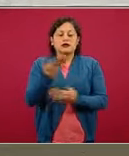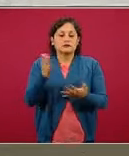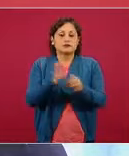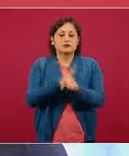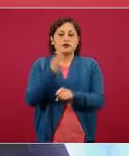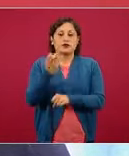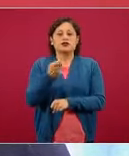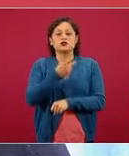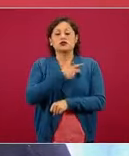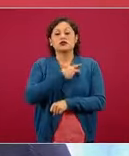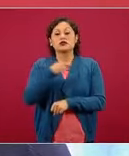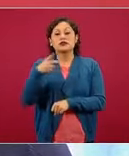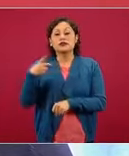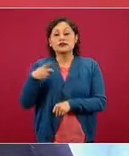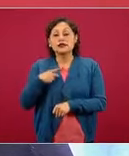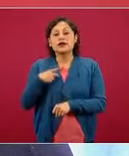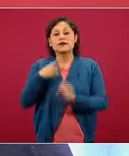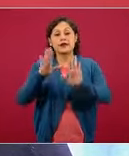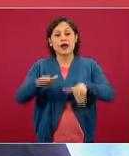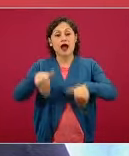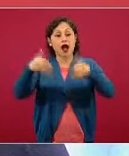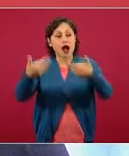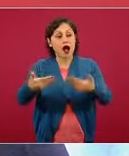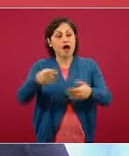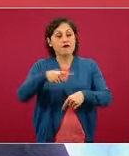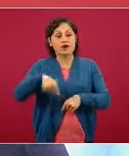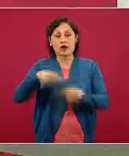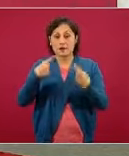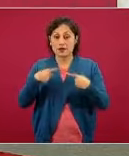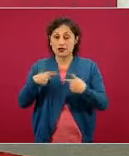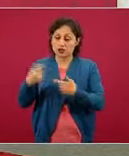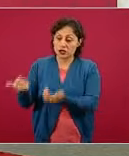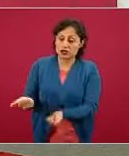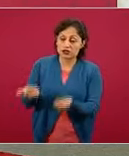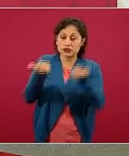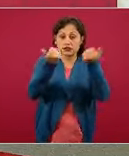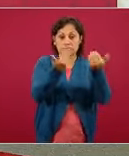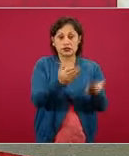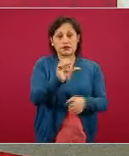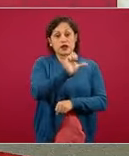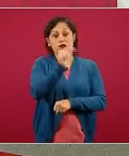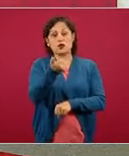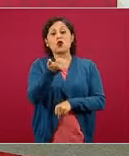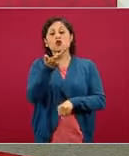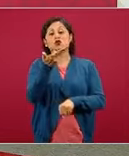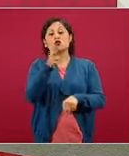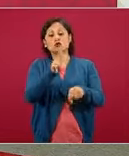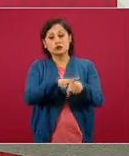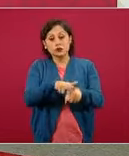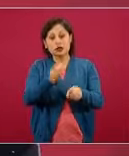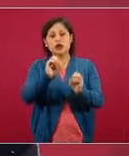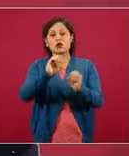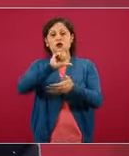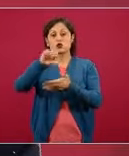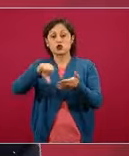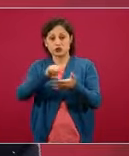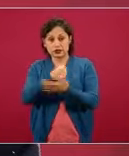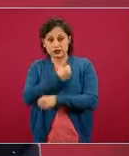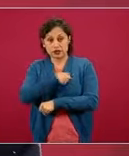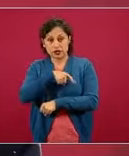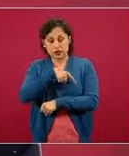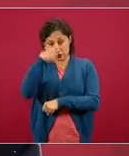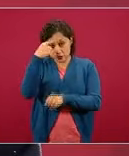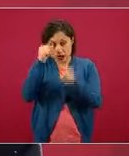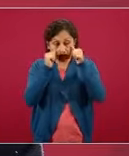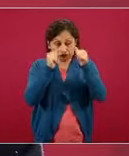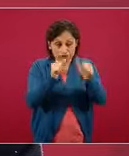implementar derivaciones o recanalizar a la población a unidades que no tienen este problema para que la atención se siga